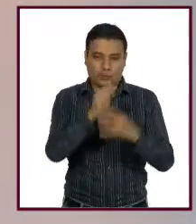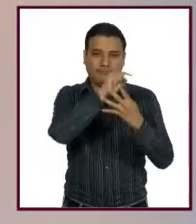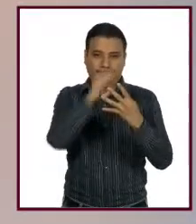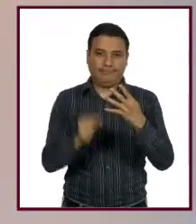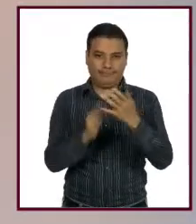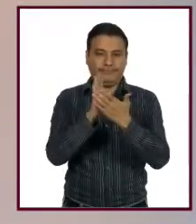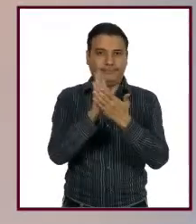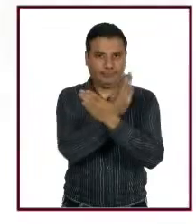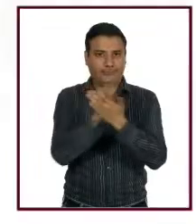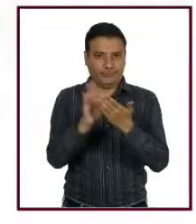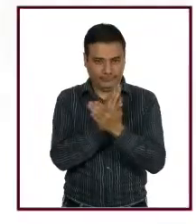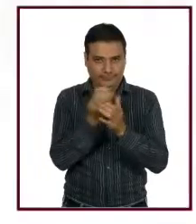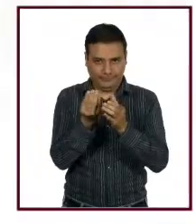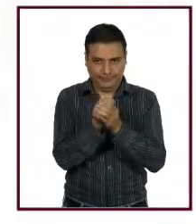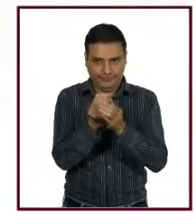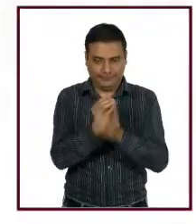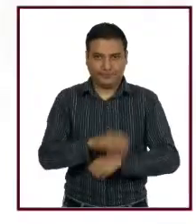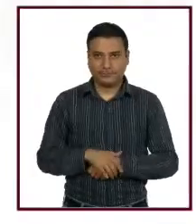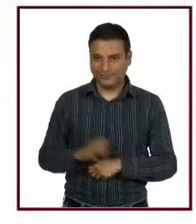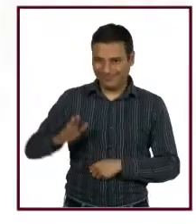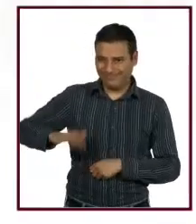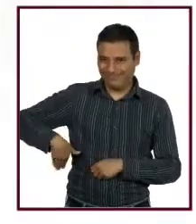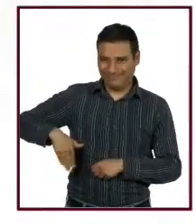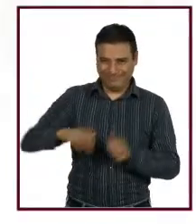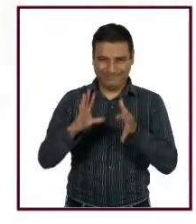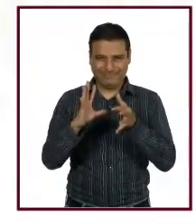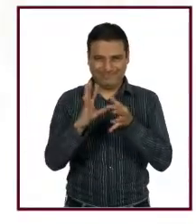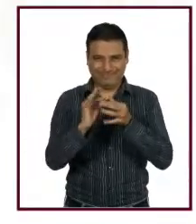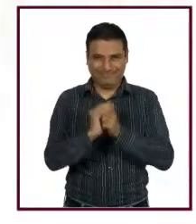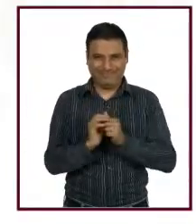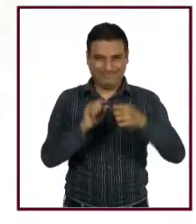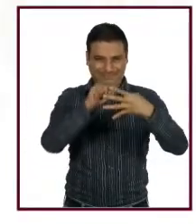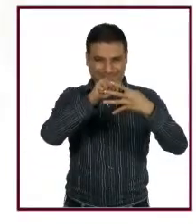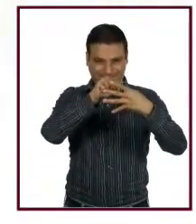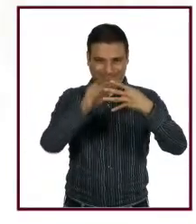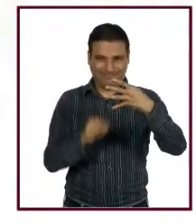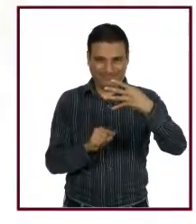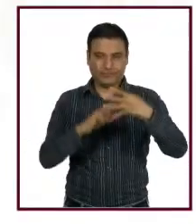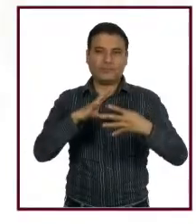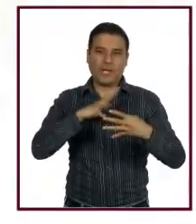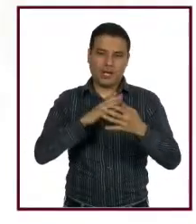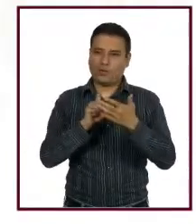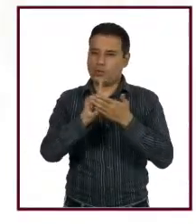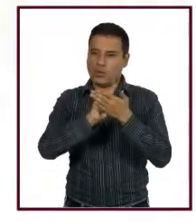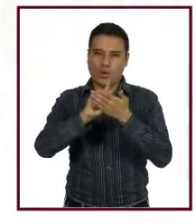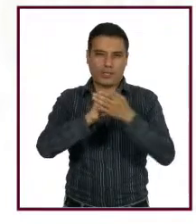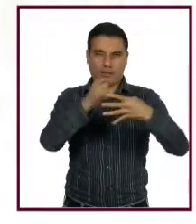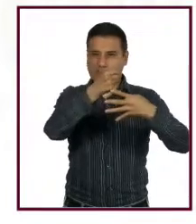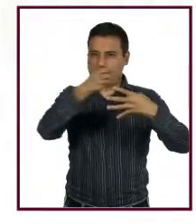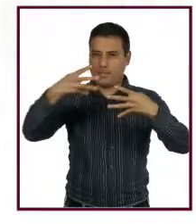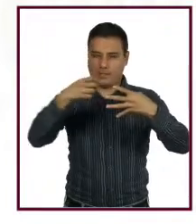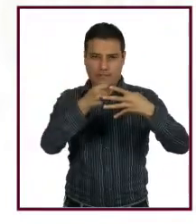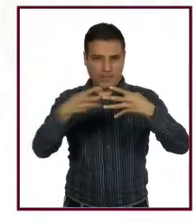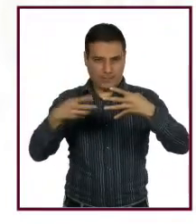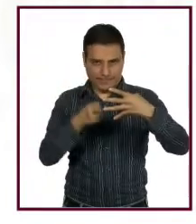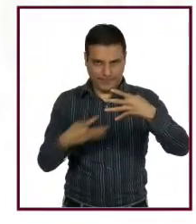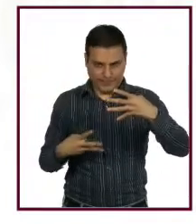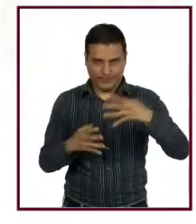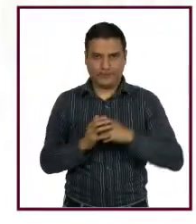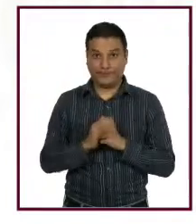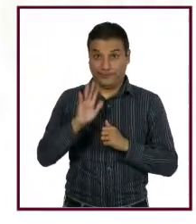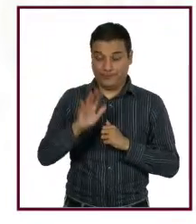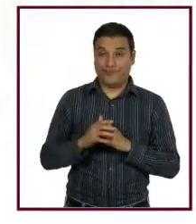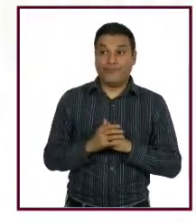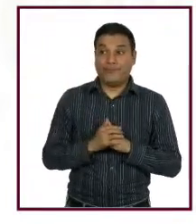estas clasificaciones que les había comentado, en estos cajones donde metemos todo este tipo de sustancias, vamos a tener en nuestro primer